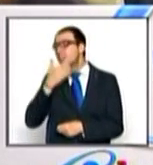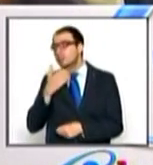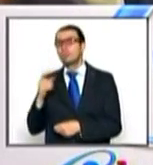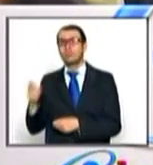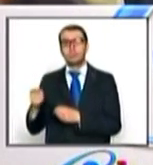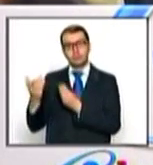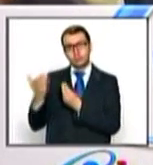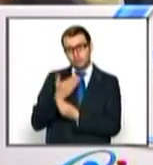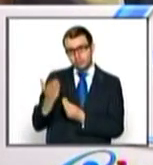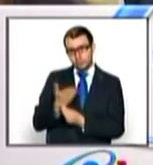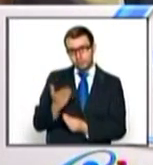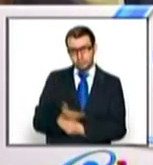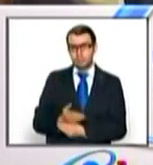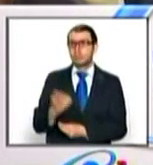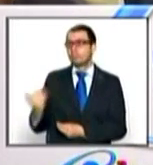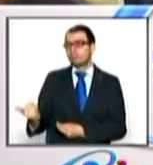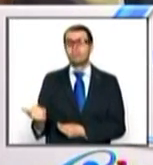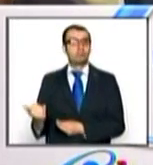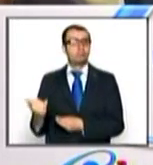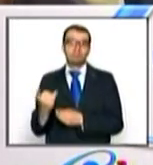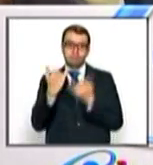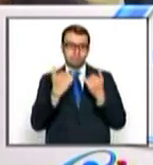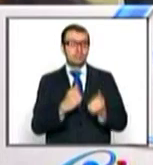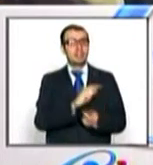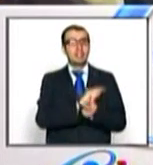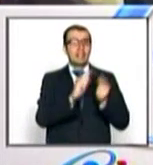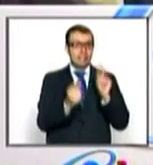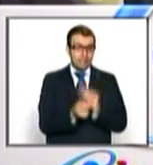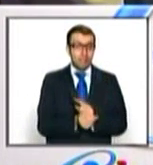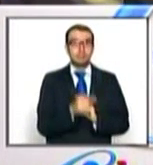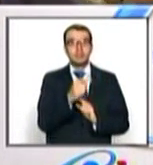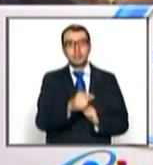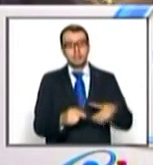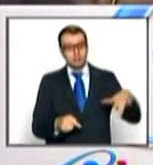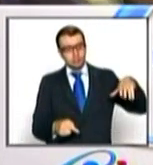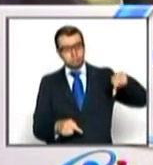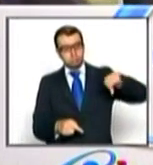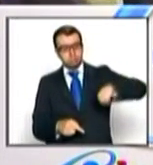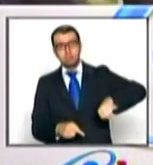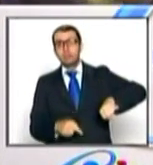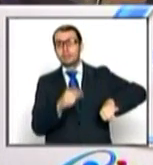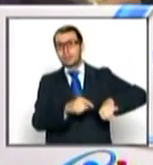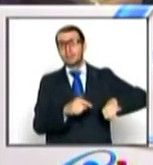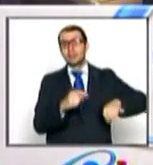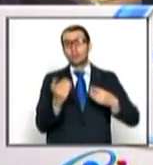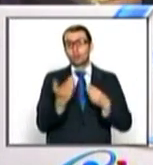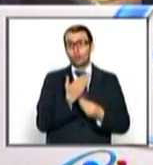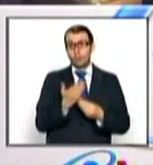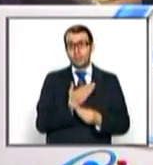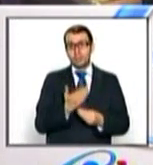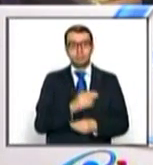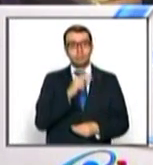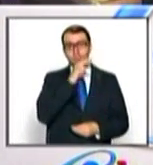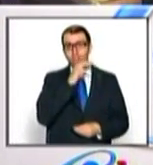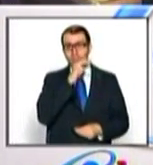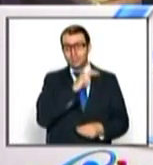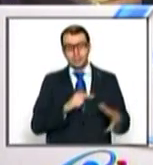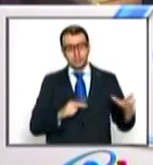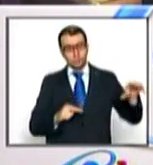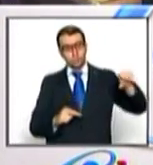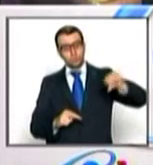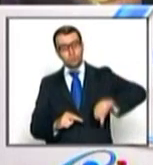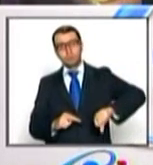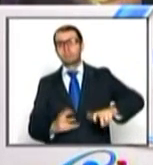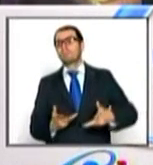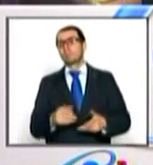natural, convertido en una salsa de tomate. Y así todos los alimentos que se han vuelto industrializados y se les van perdiendo